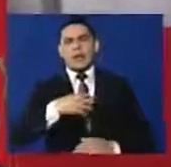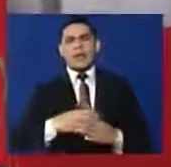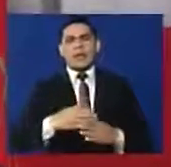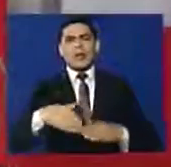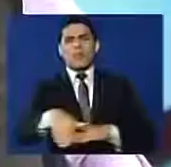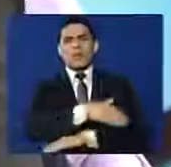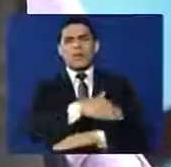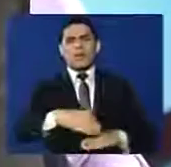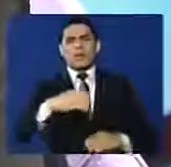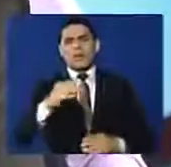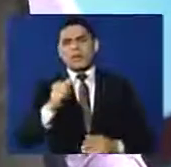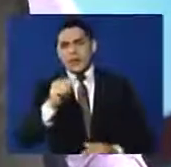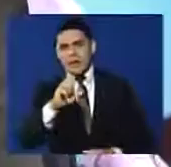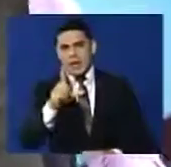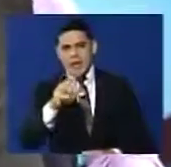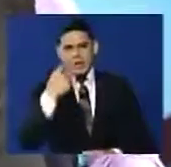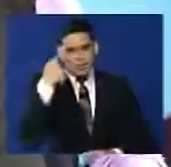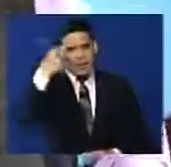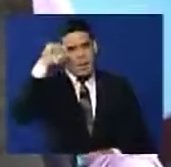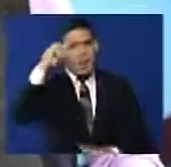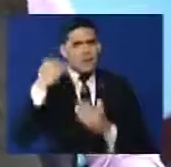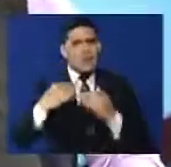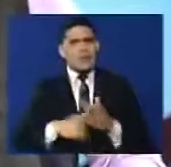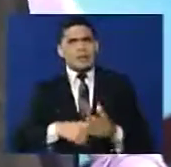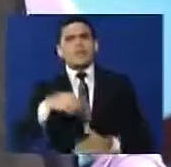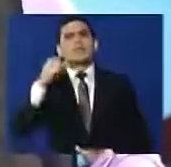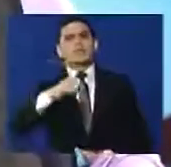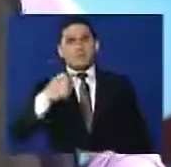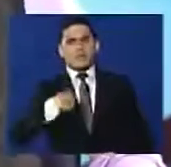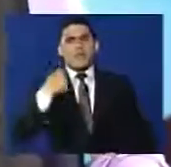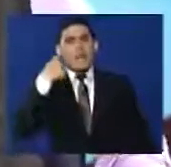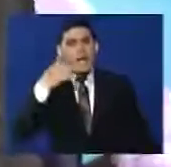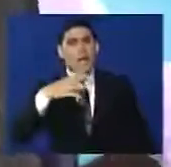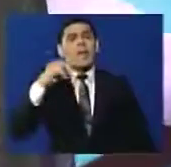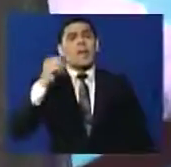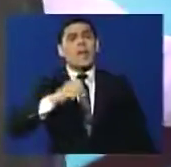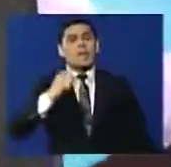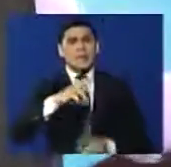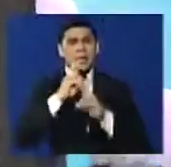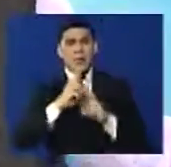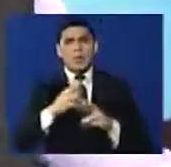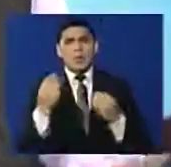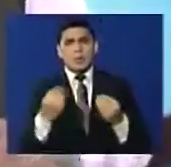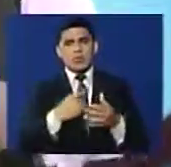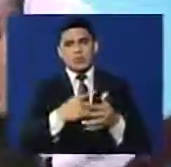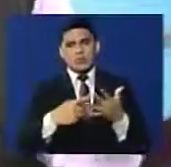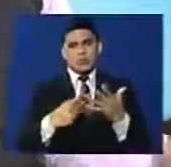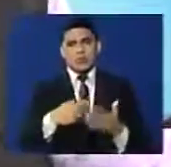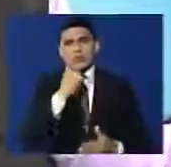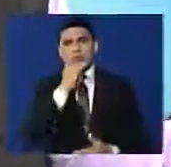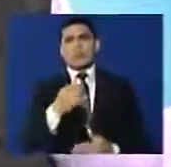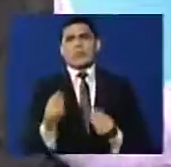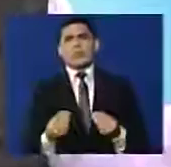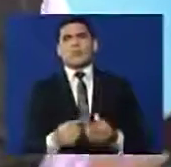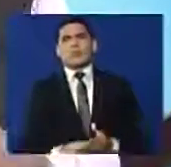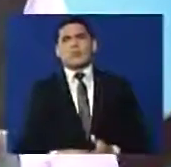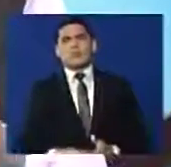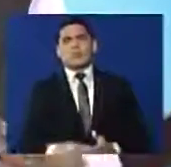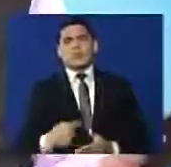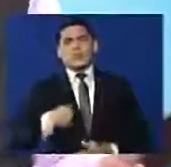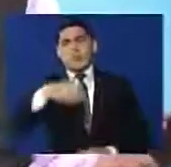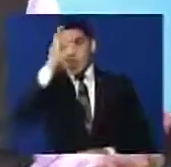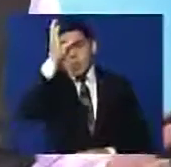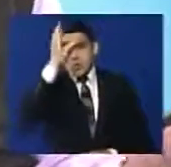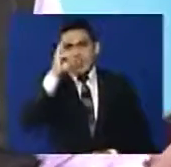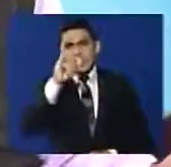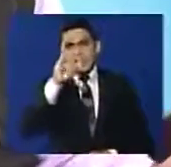Martínez? Bueno, yo pienso que sí. Hay mucho material, eso se debe estar sucediendo. Yo no sé si